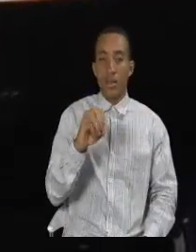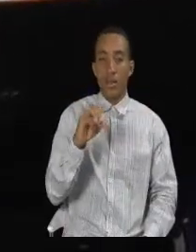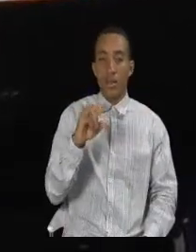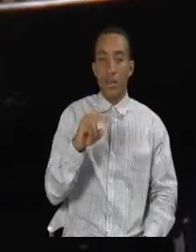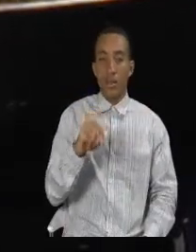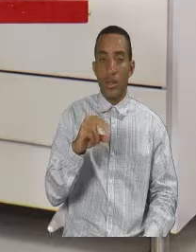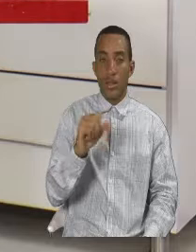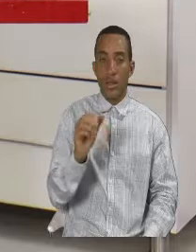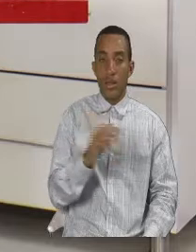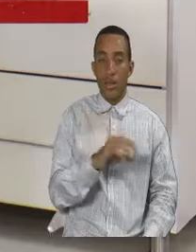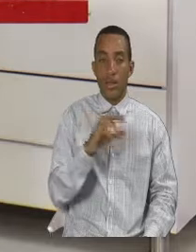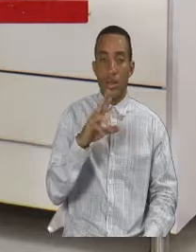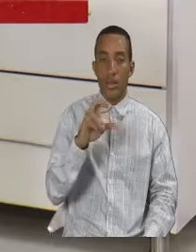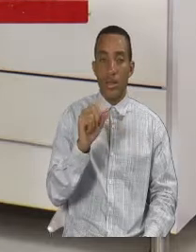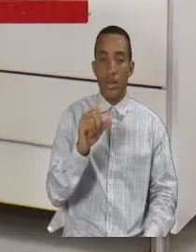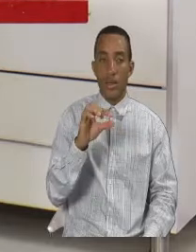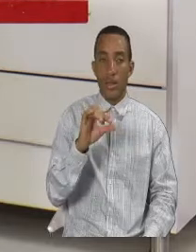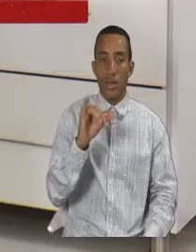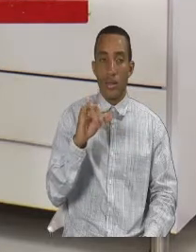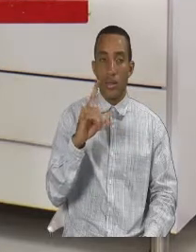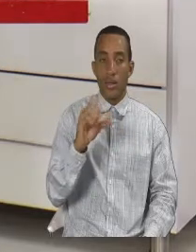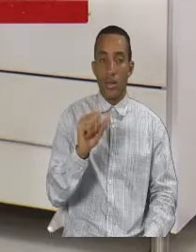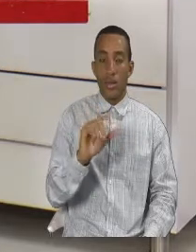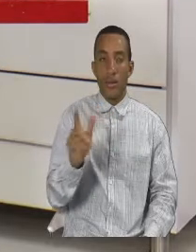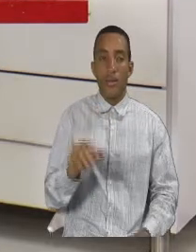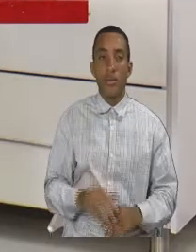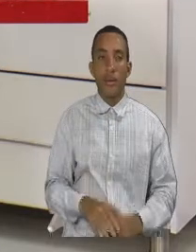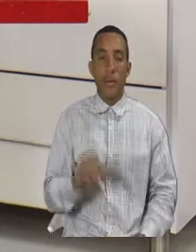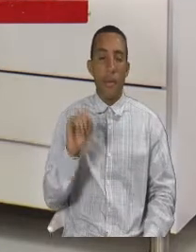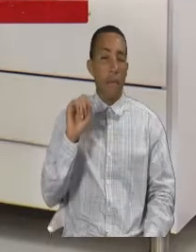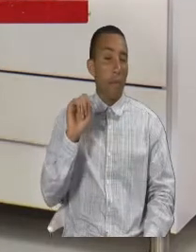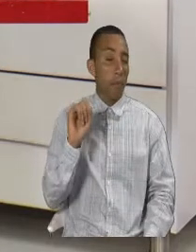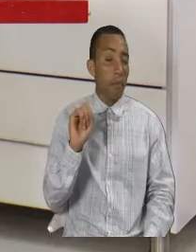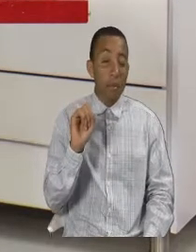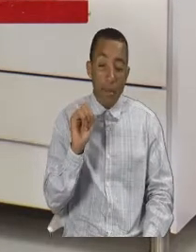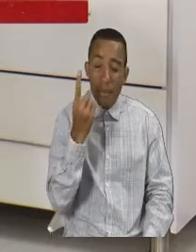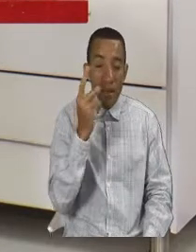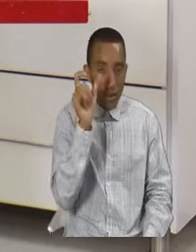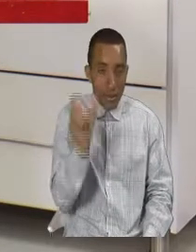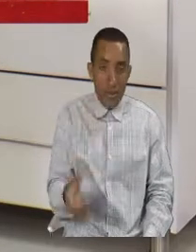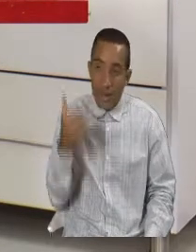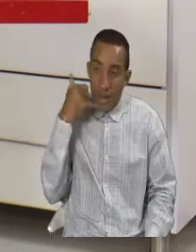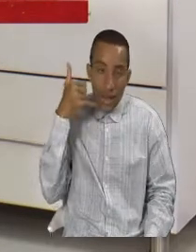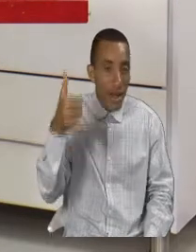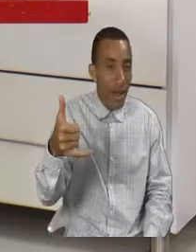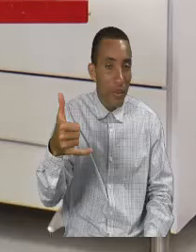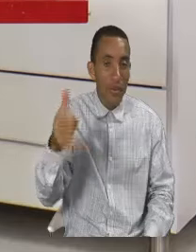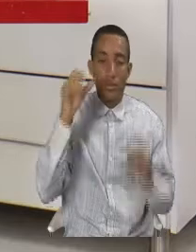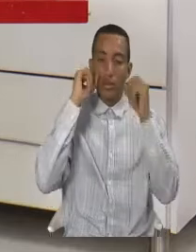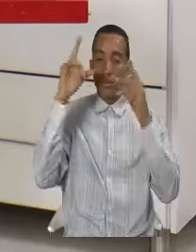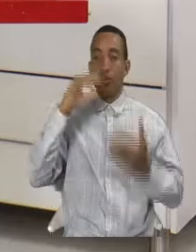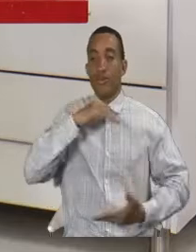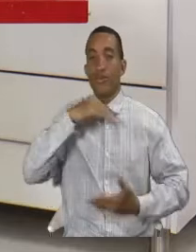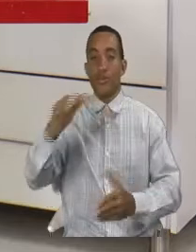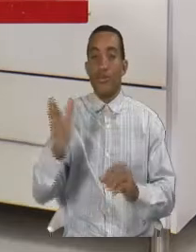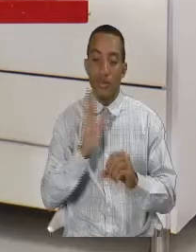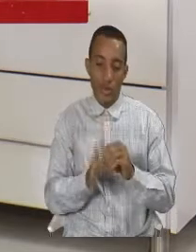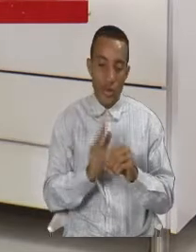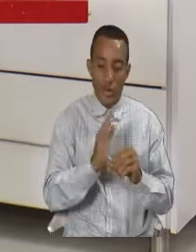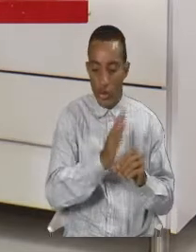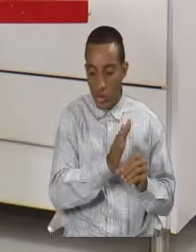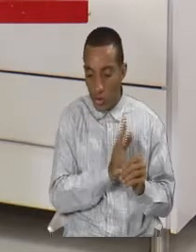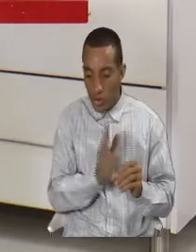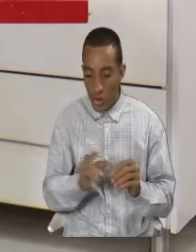regalar una picada por tres a la primera persona que llame y me diga el nombre de las